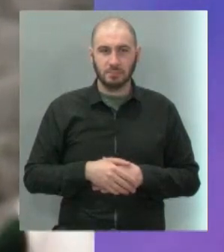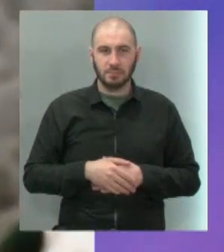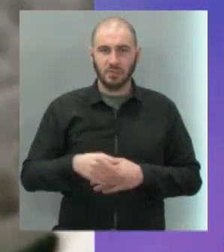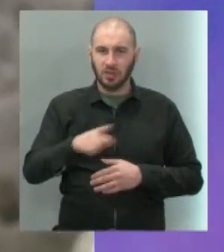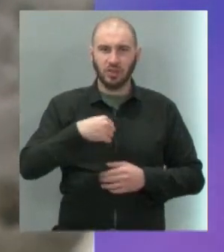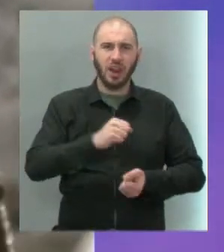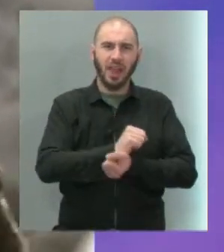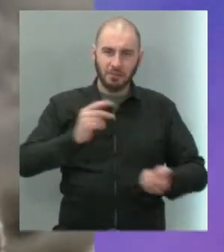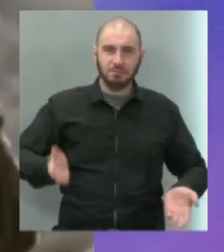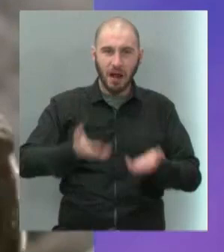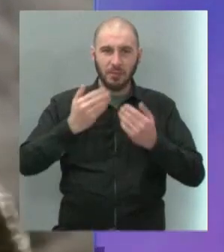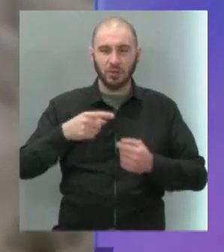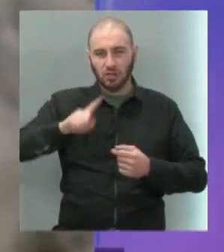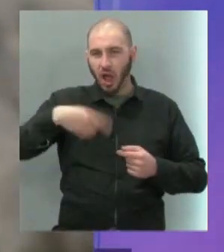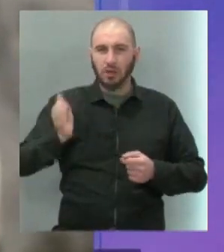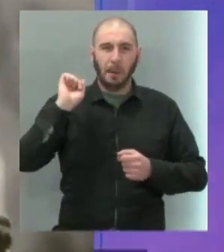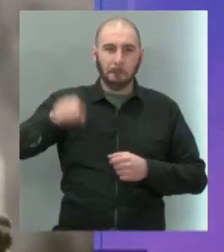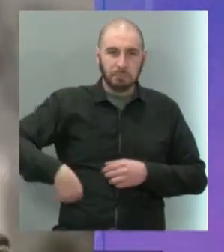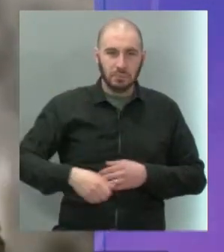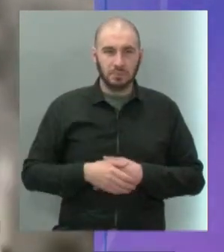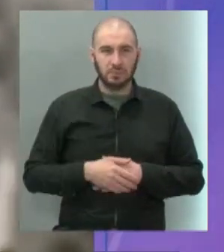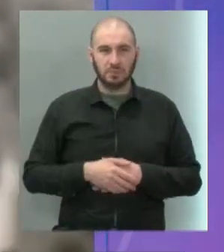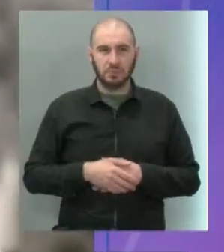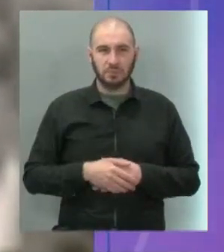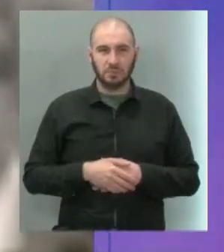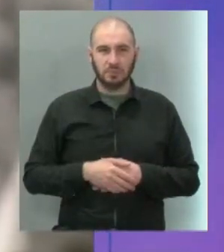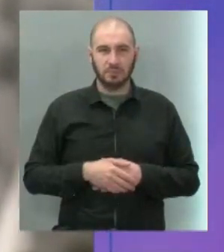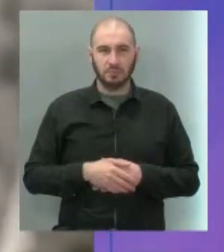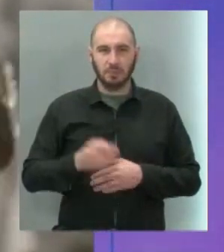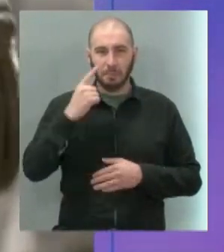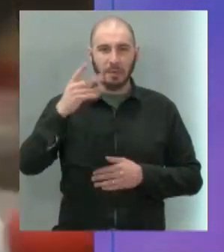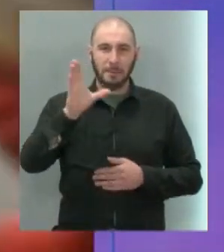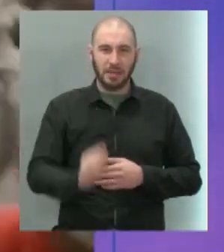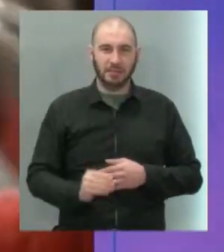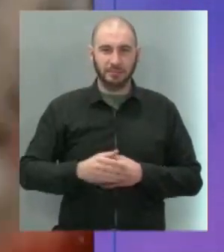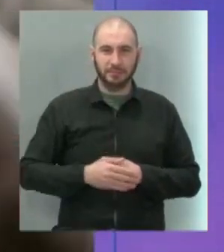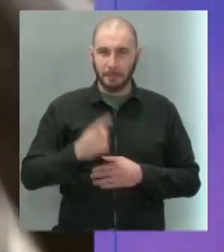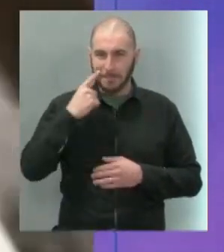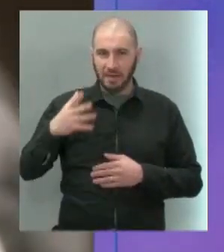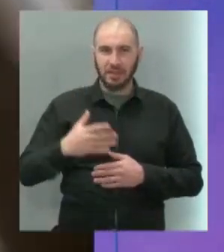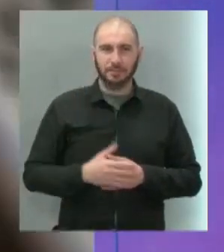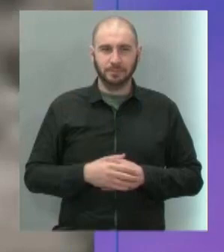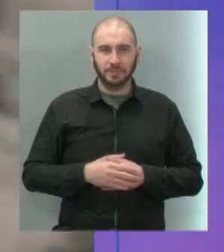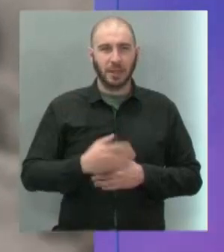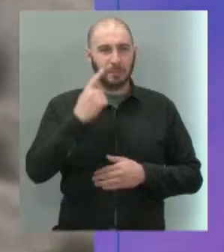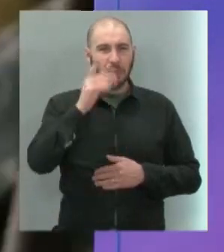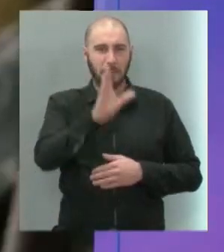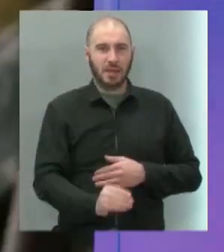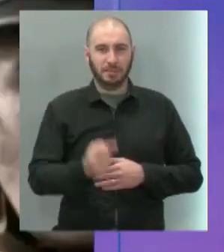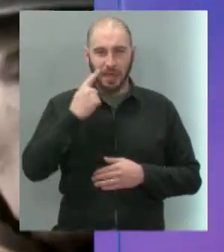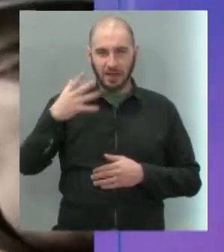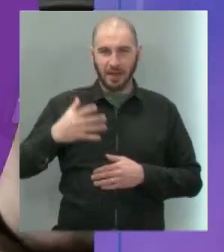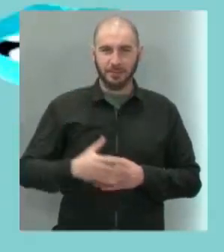¡Seamos libres! ¡Que lo demás no importa nada! ¡Viva la patria! ¡Viva! ¡Viva la